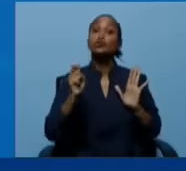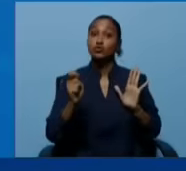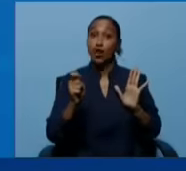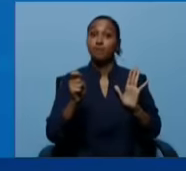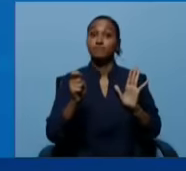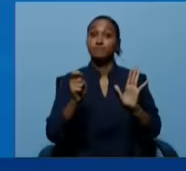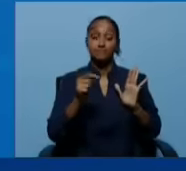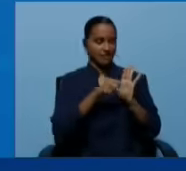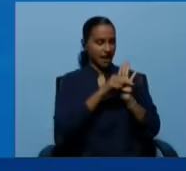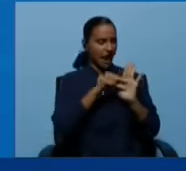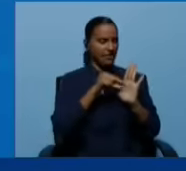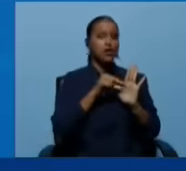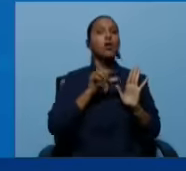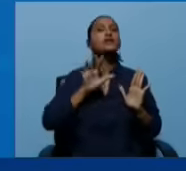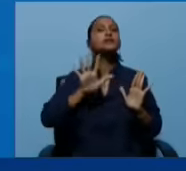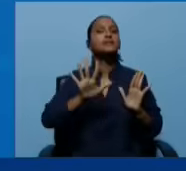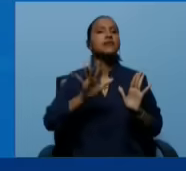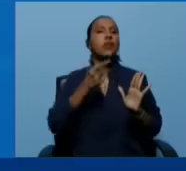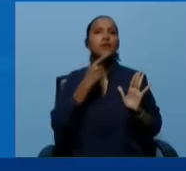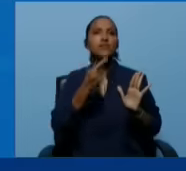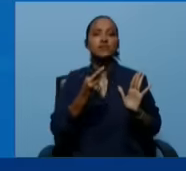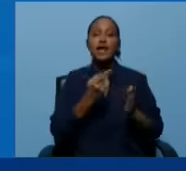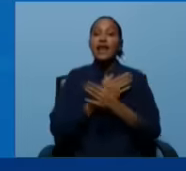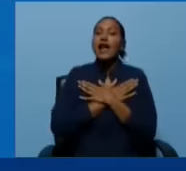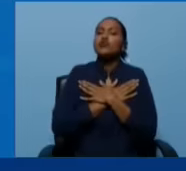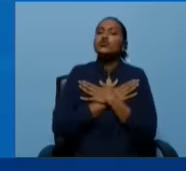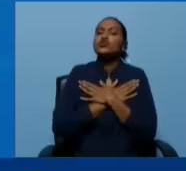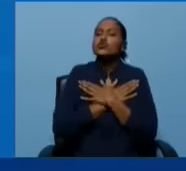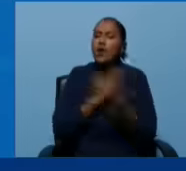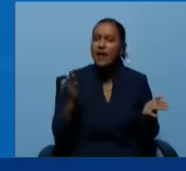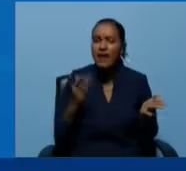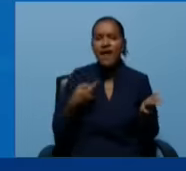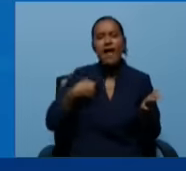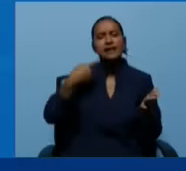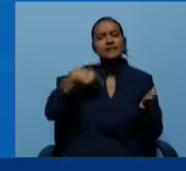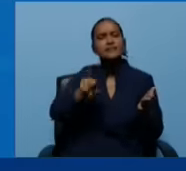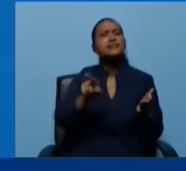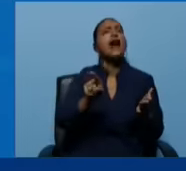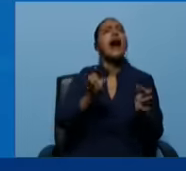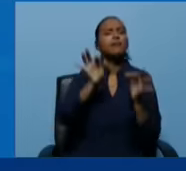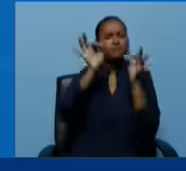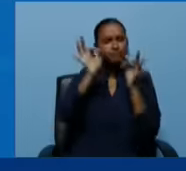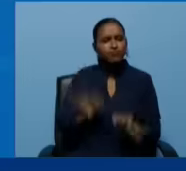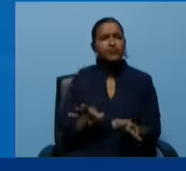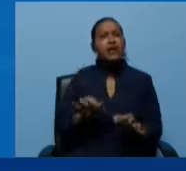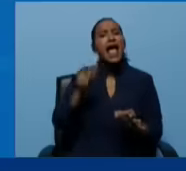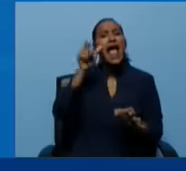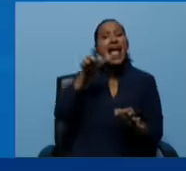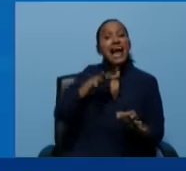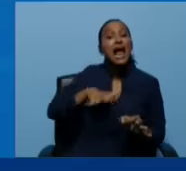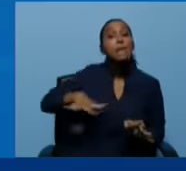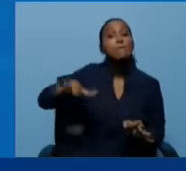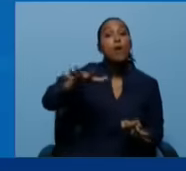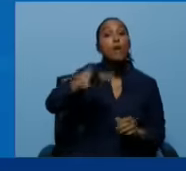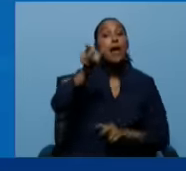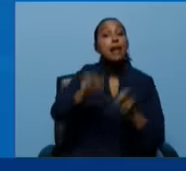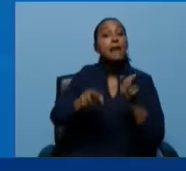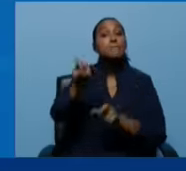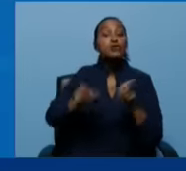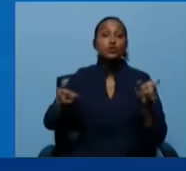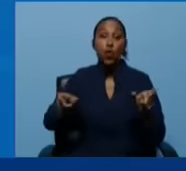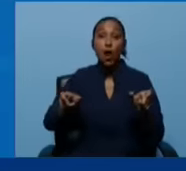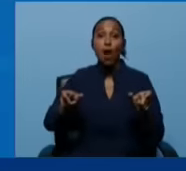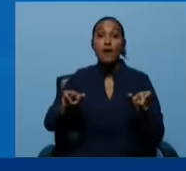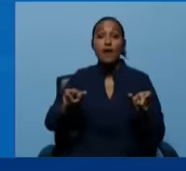Artículo 5, la soberanía reside intransferiblemente en el pueblo. O sea, el pueblo no se despoja